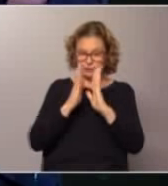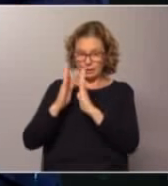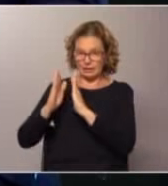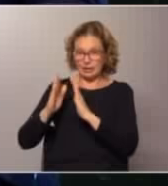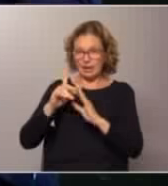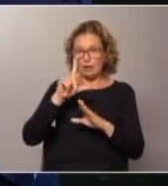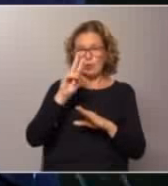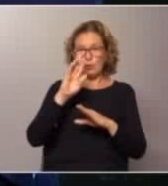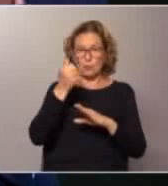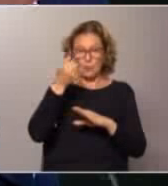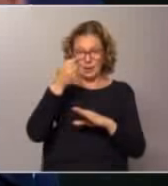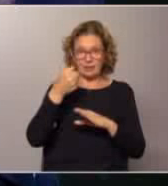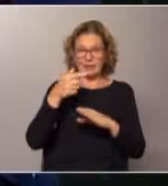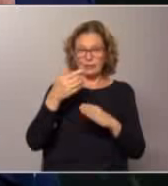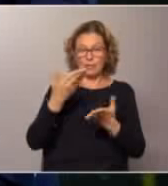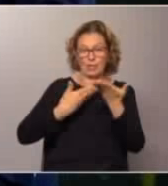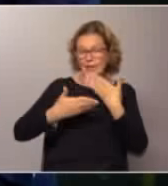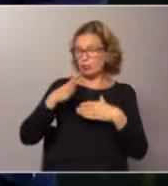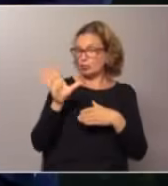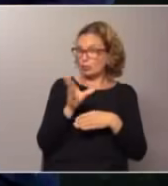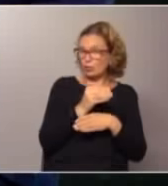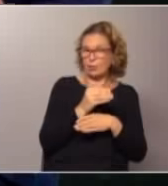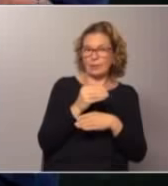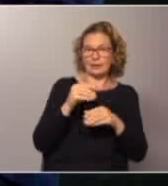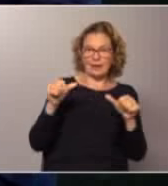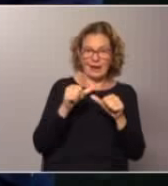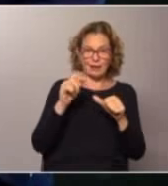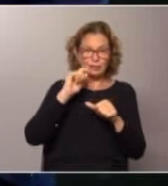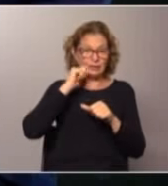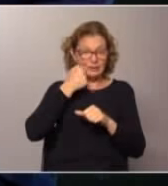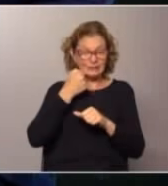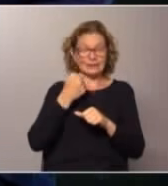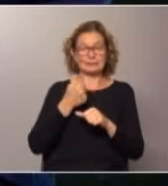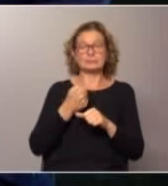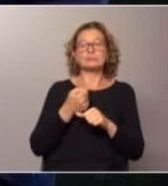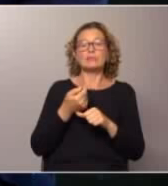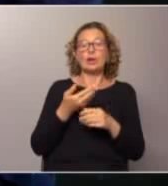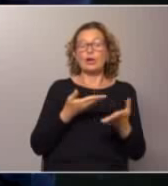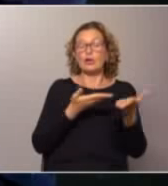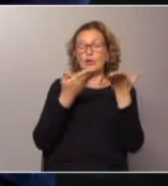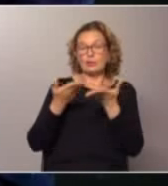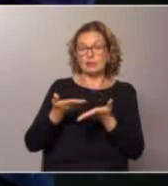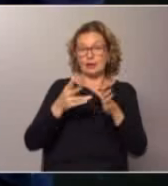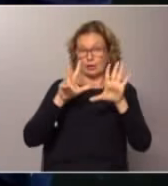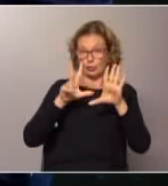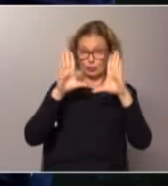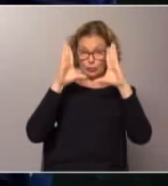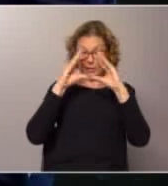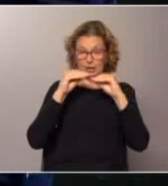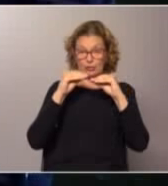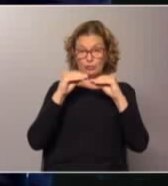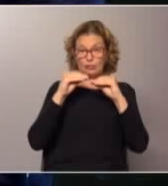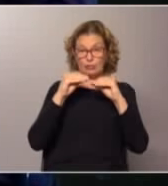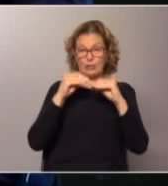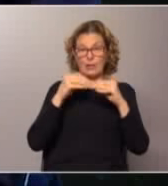nuestra librería amiga la que nos brinda todos los materiales para que la producción haga cosas tan lindas como las que hace los invita a partir de las 8 de la noche en el